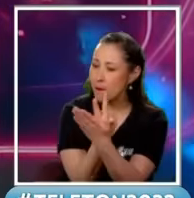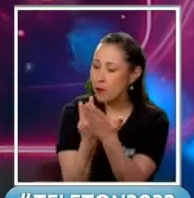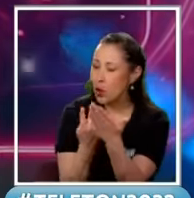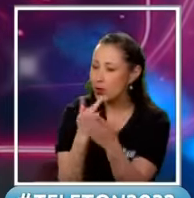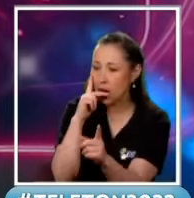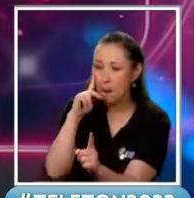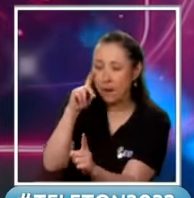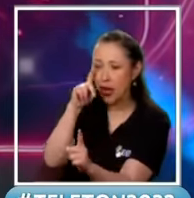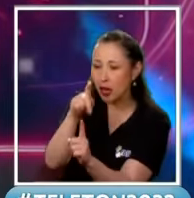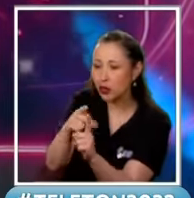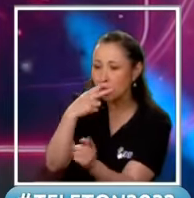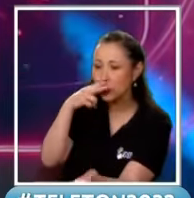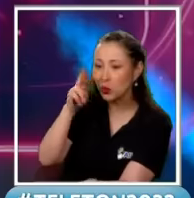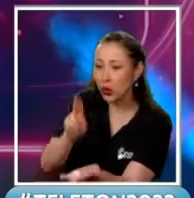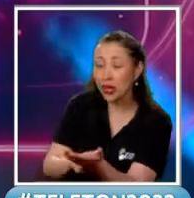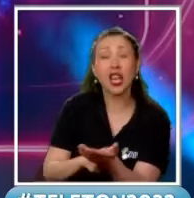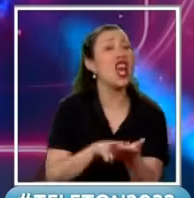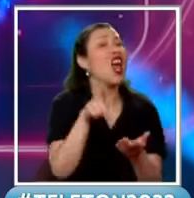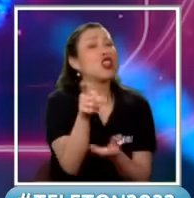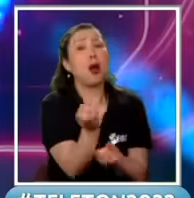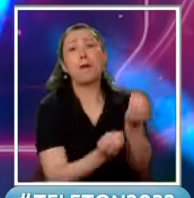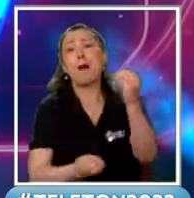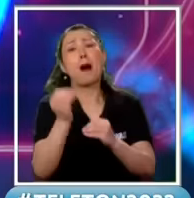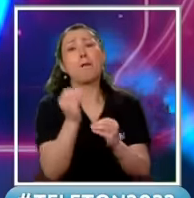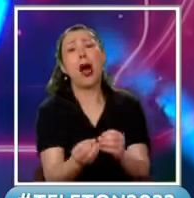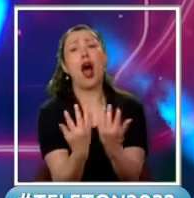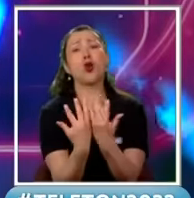encantó. Eso lo hizo el chat GPT.